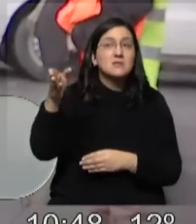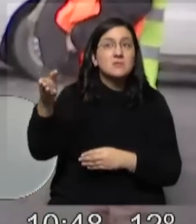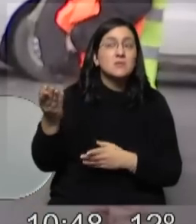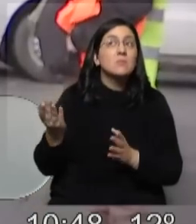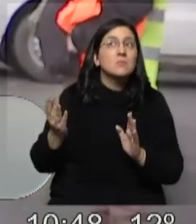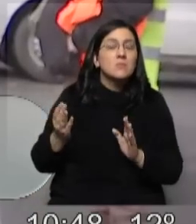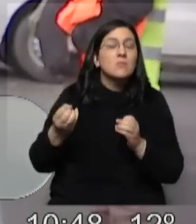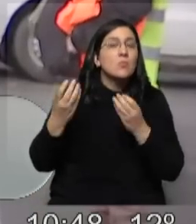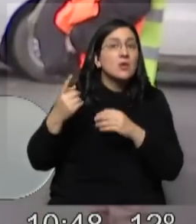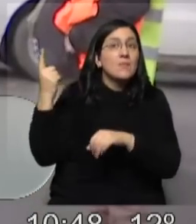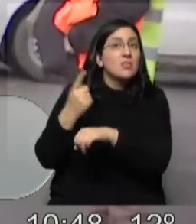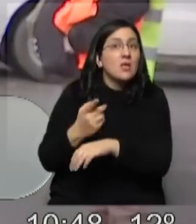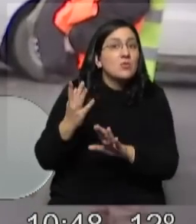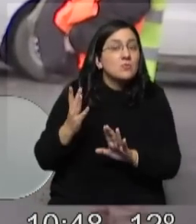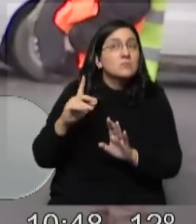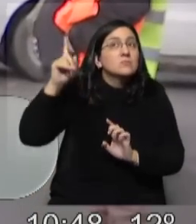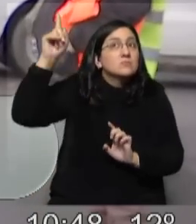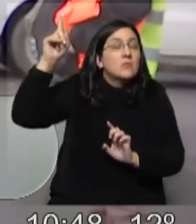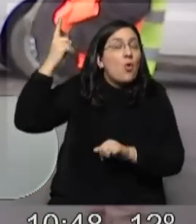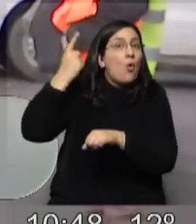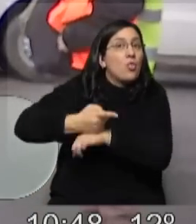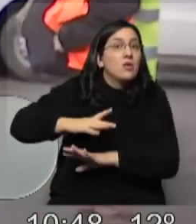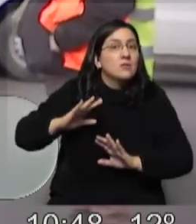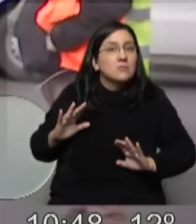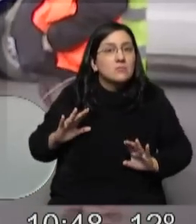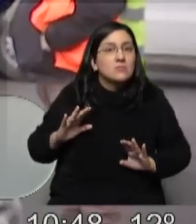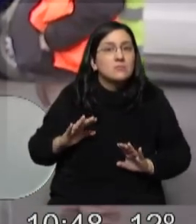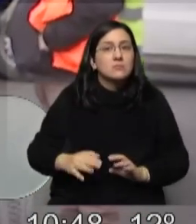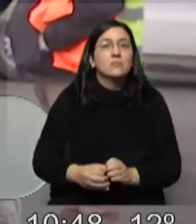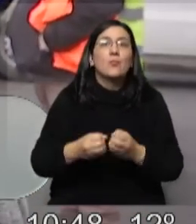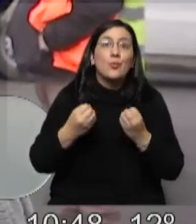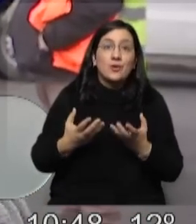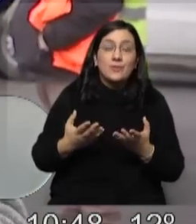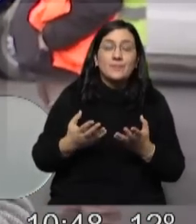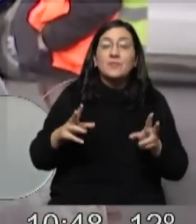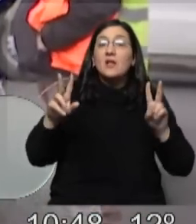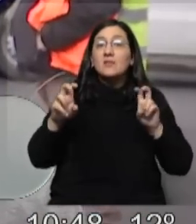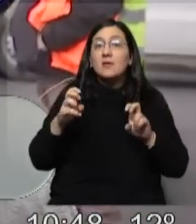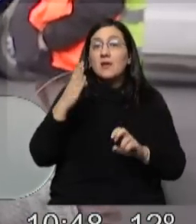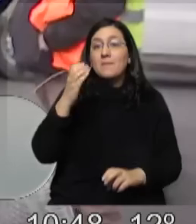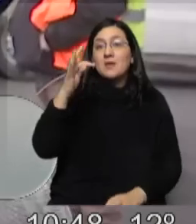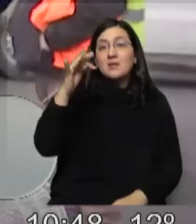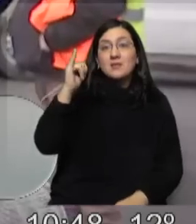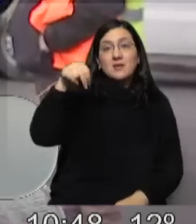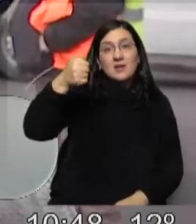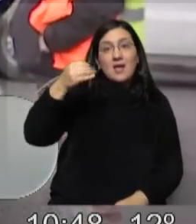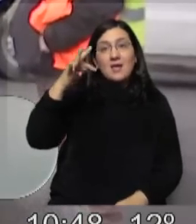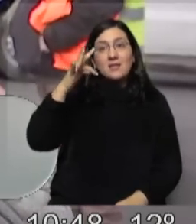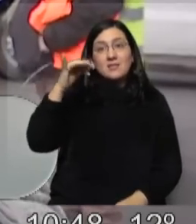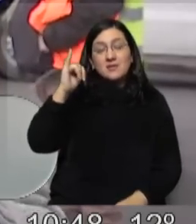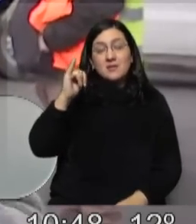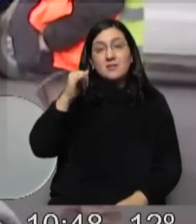lineamiento estratégico de arriba, según la información que pudimos obtener. Bueno, la cuestión es que Pettinati obtiene este contrato